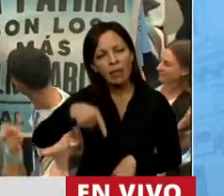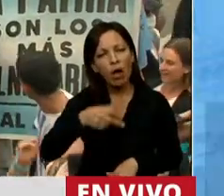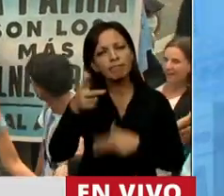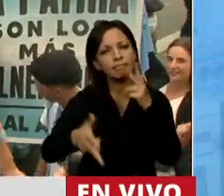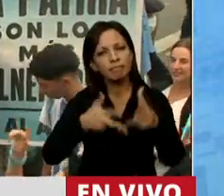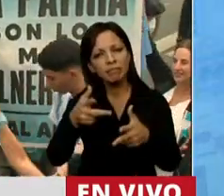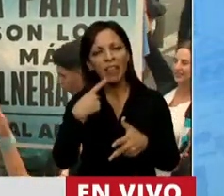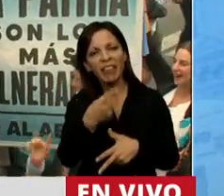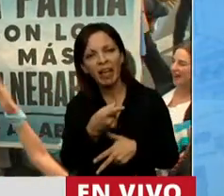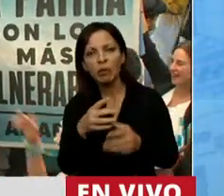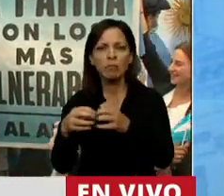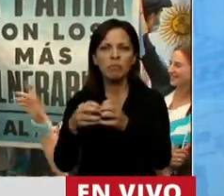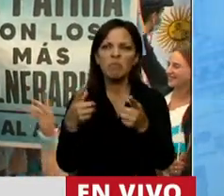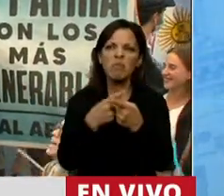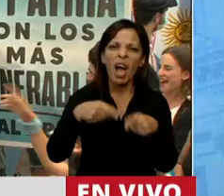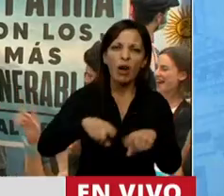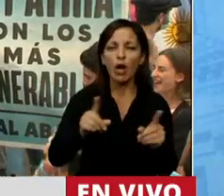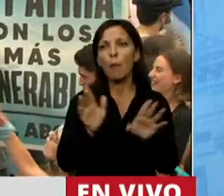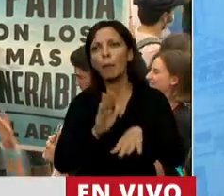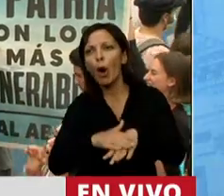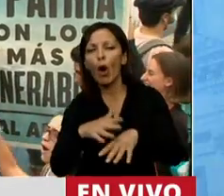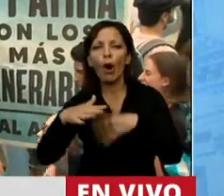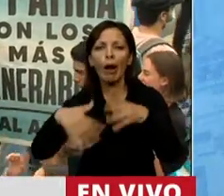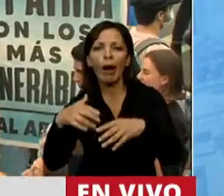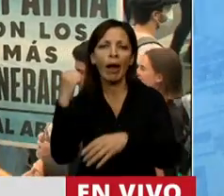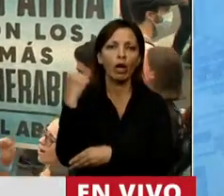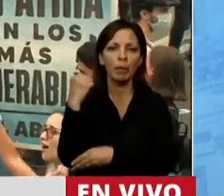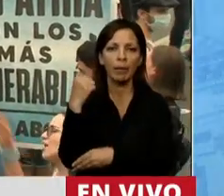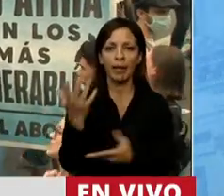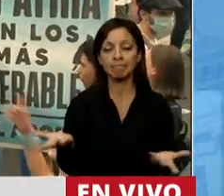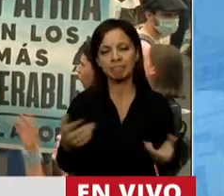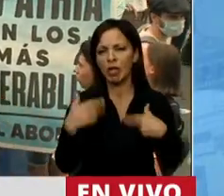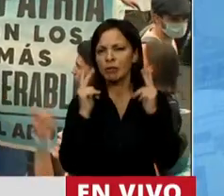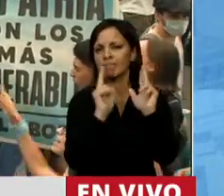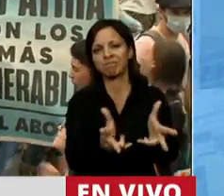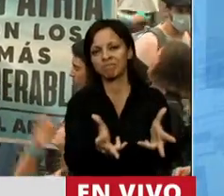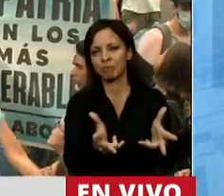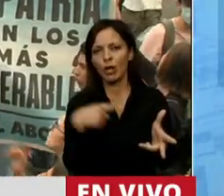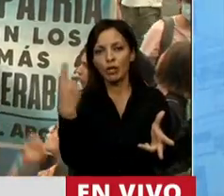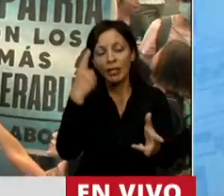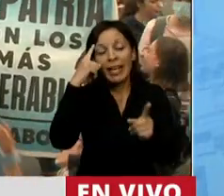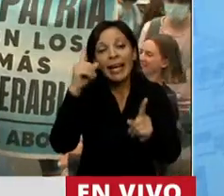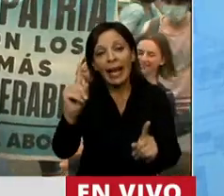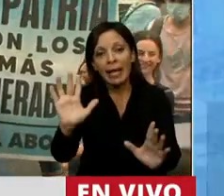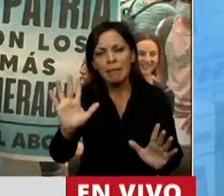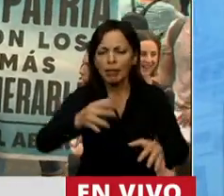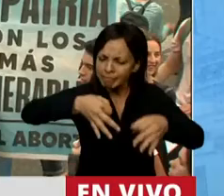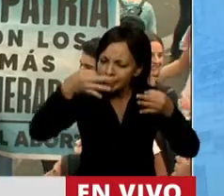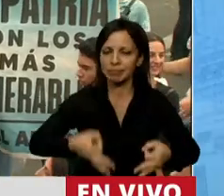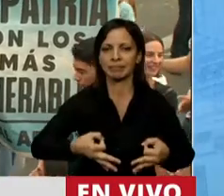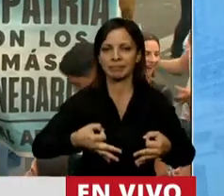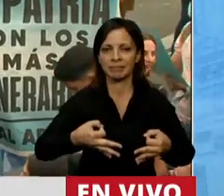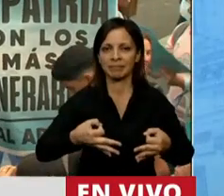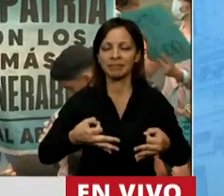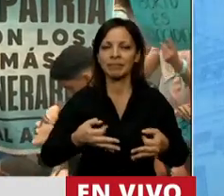no podíamos discutir este tema porque estamos en una crisis económica. Miren, nosotras queremos decirles que creemos firmemente